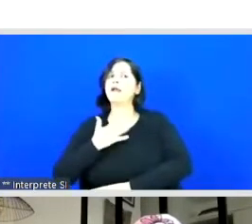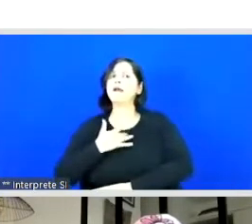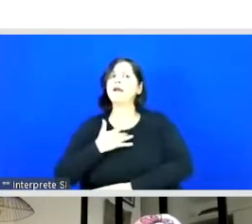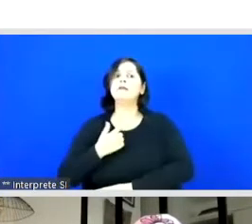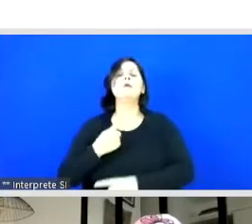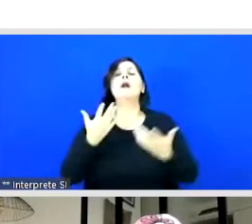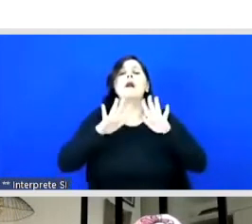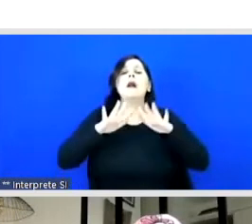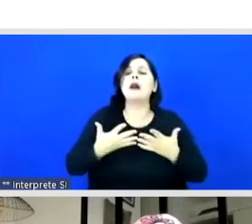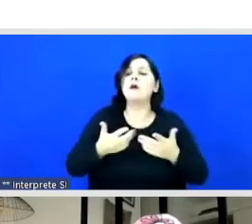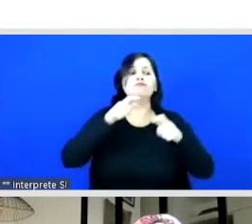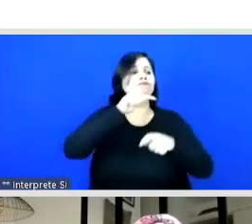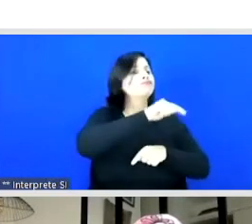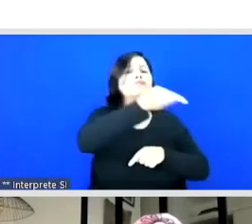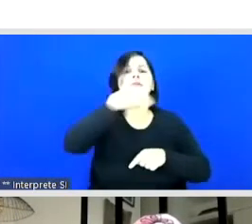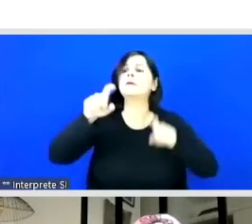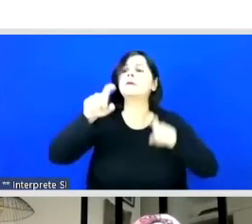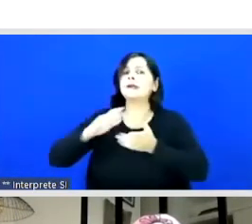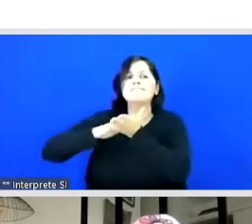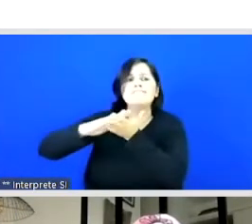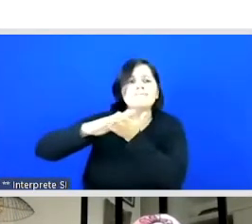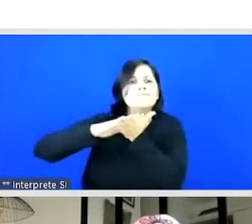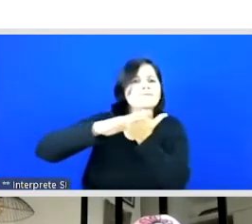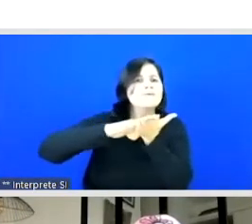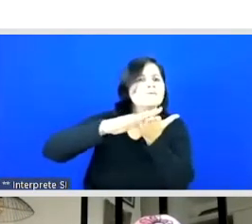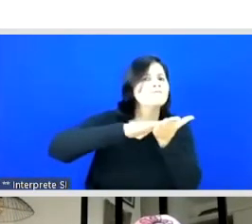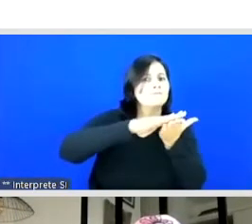bien, estar preparados para las próximas y